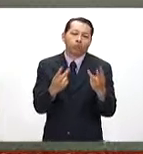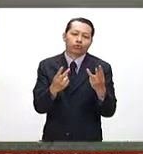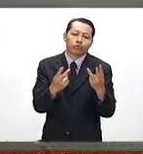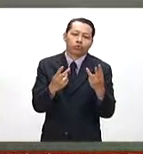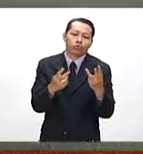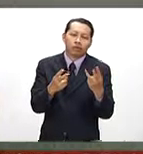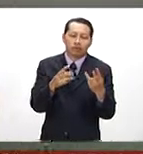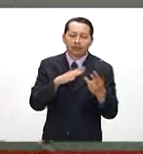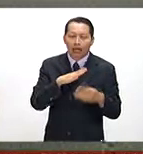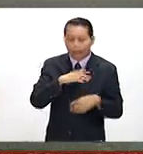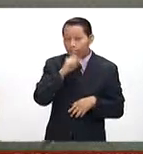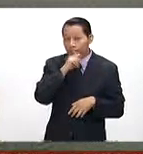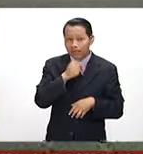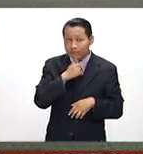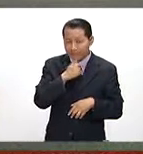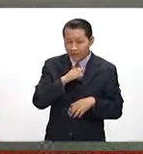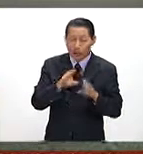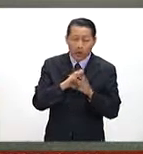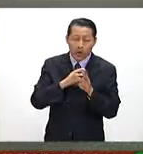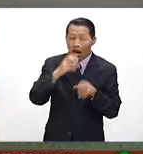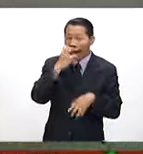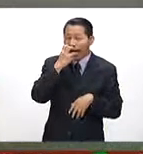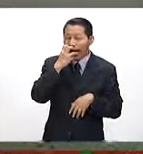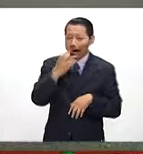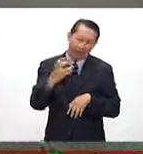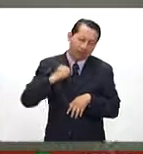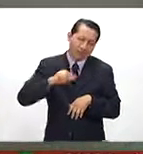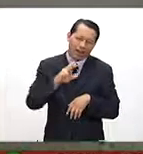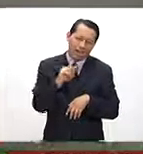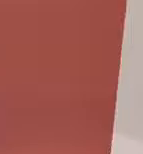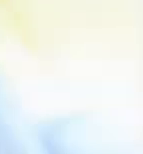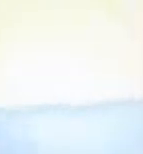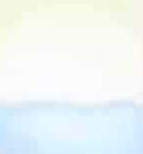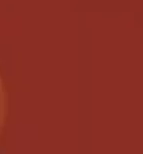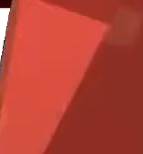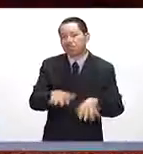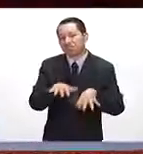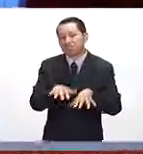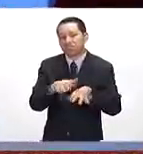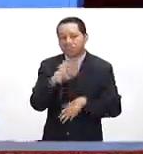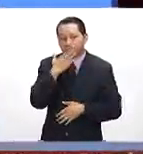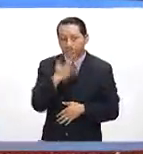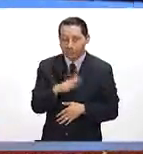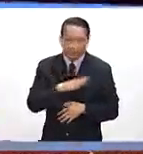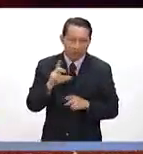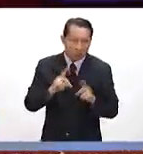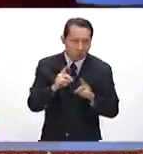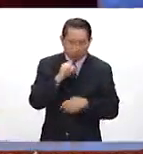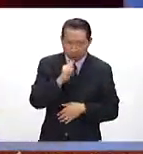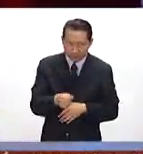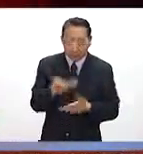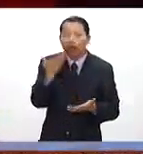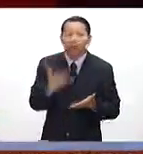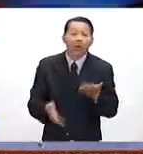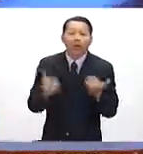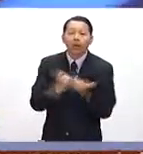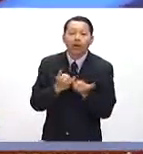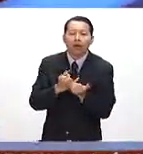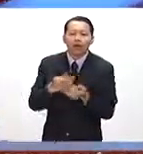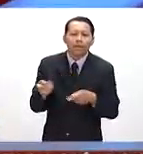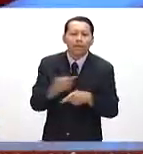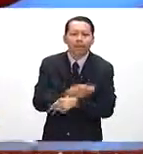Los islandeses con su grito vikingo mantienen la espectacularidad sin ninguna duda alguna. Y ahora hablemos de los partidos que se